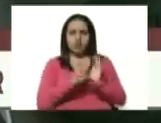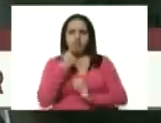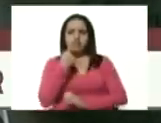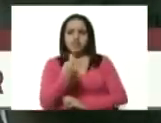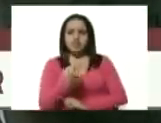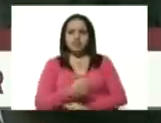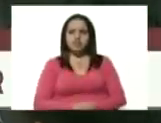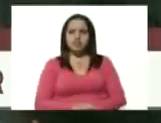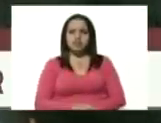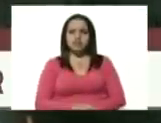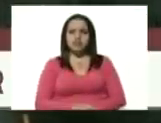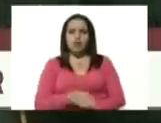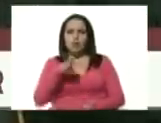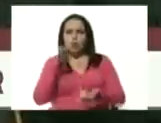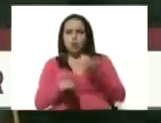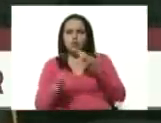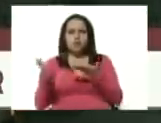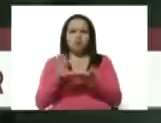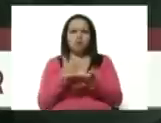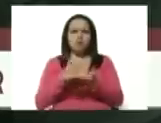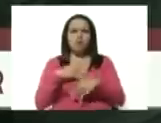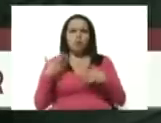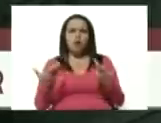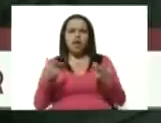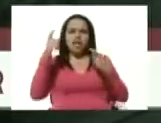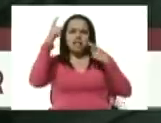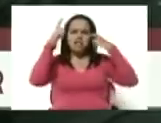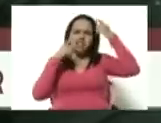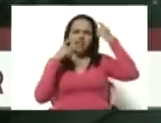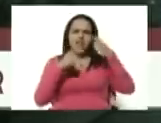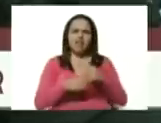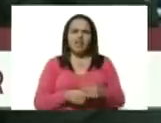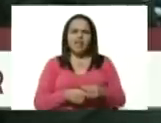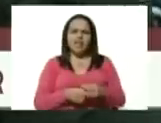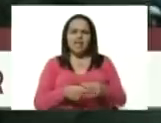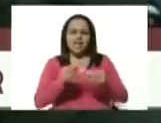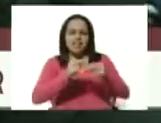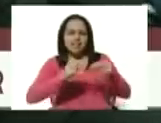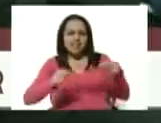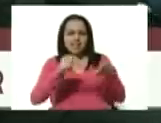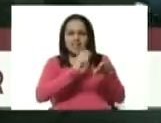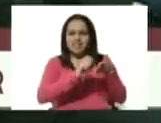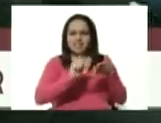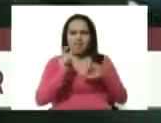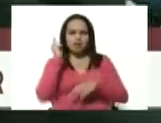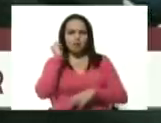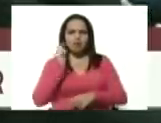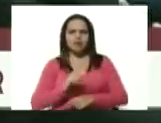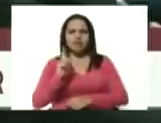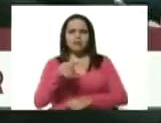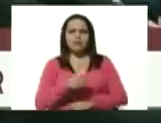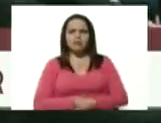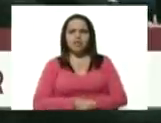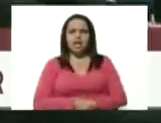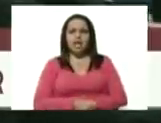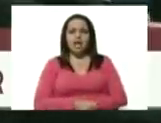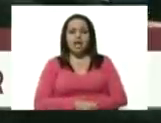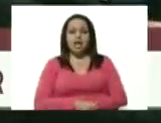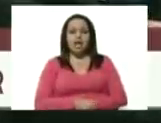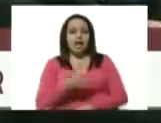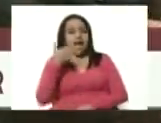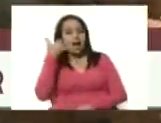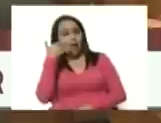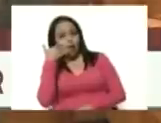uno de sus dos últimos libros, que fueron Chávez en tinte de mujer y A los presidentes, otra llamada.